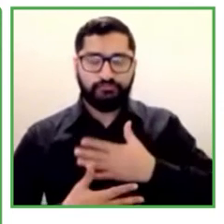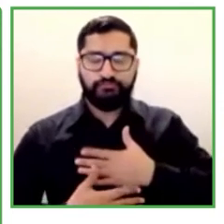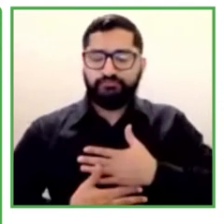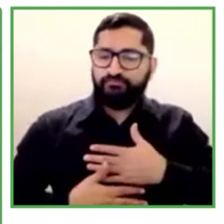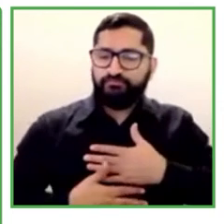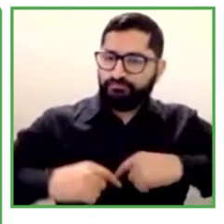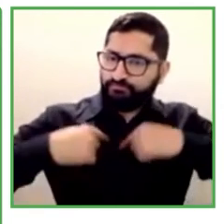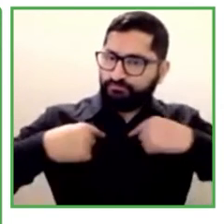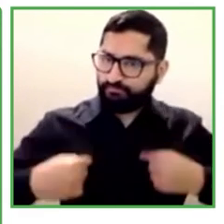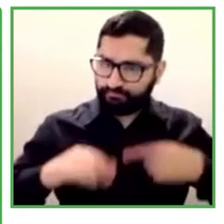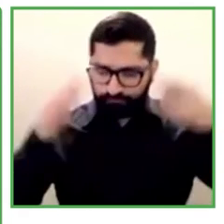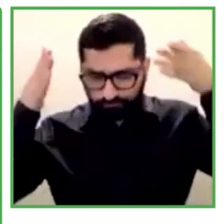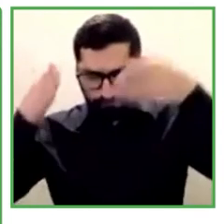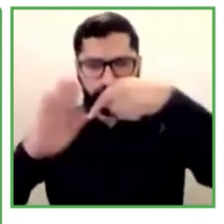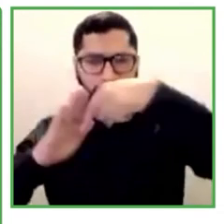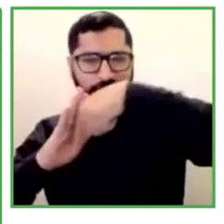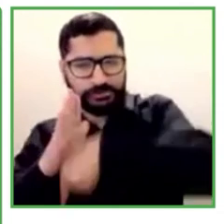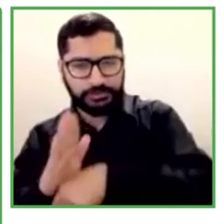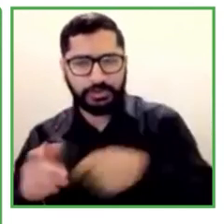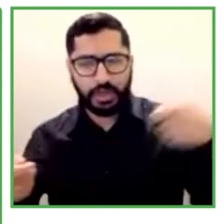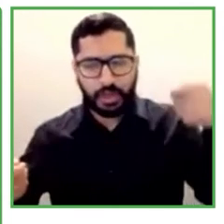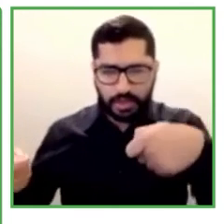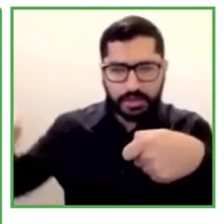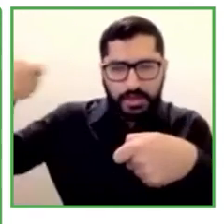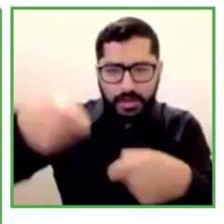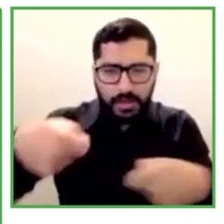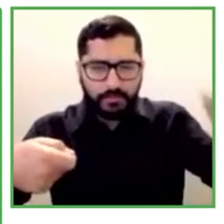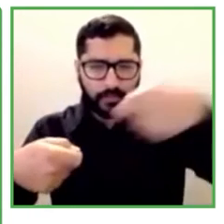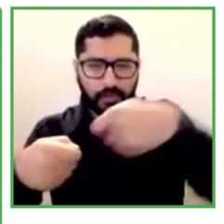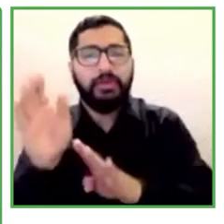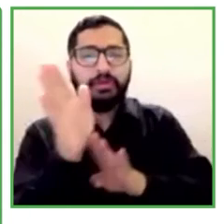de todos nuestros colaboradores. Muchas gracias.